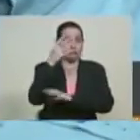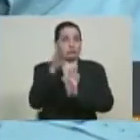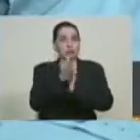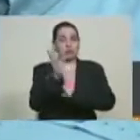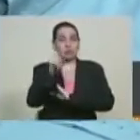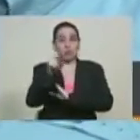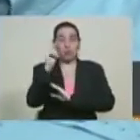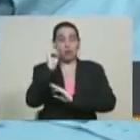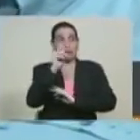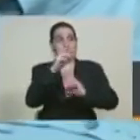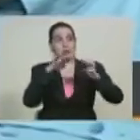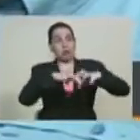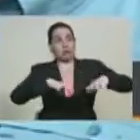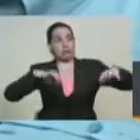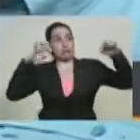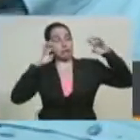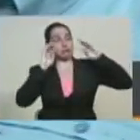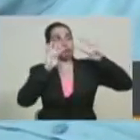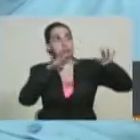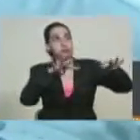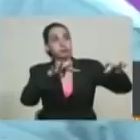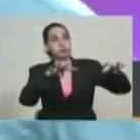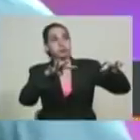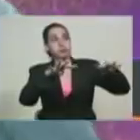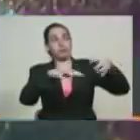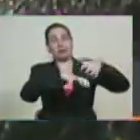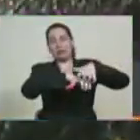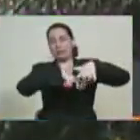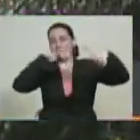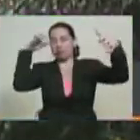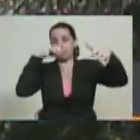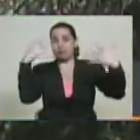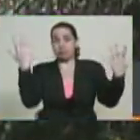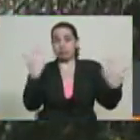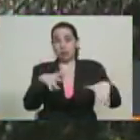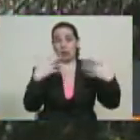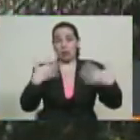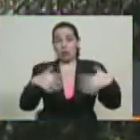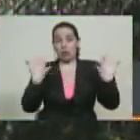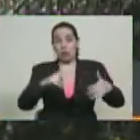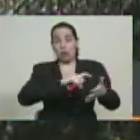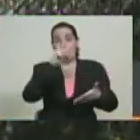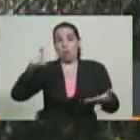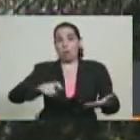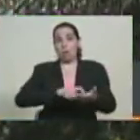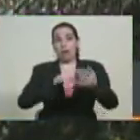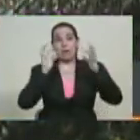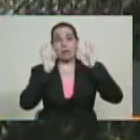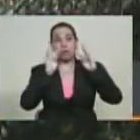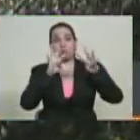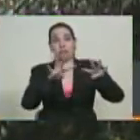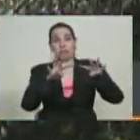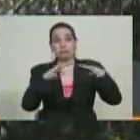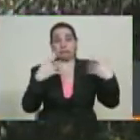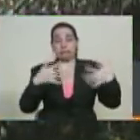lleno. Primera vez que veo al poliedro de bote en bote, de punta a